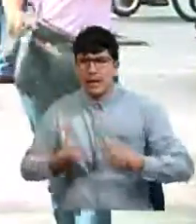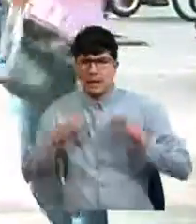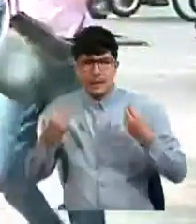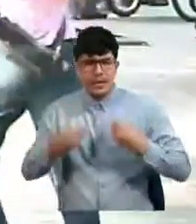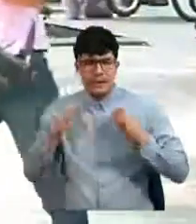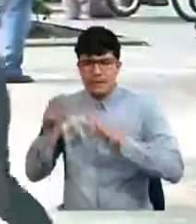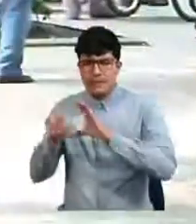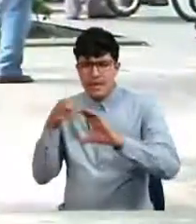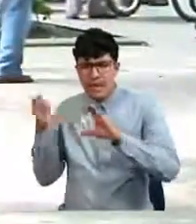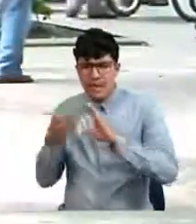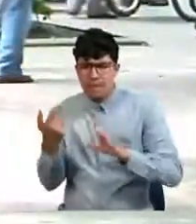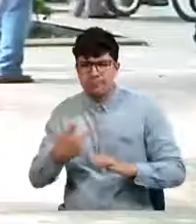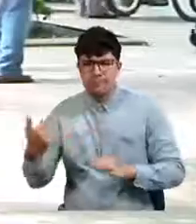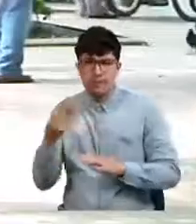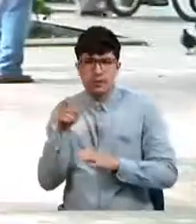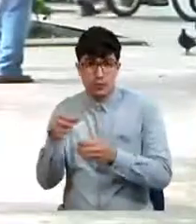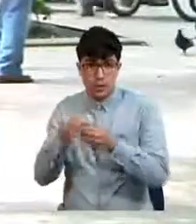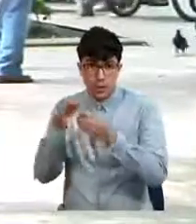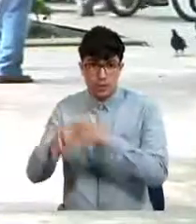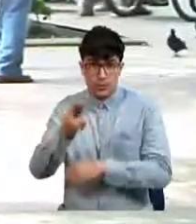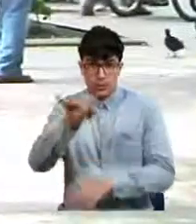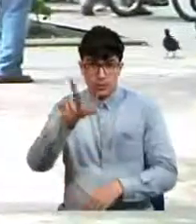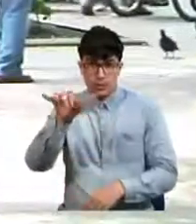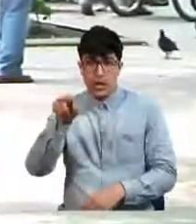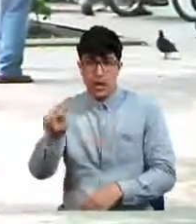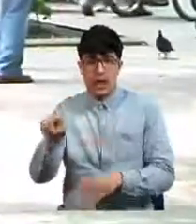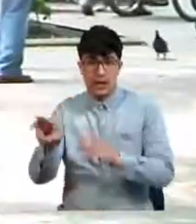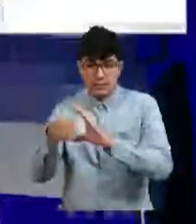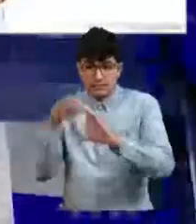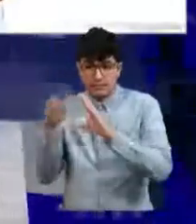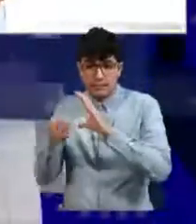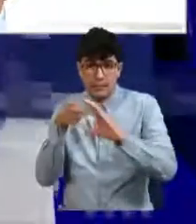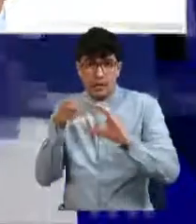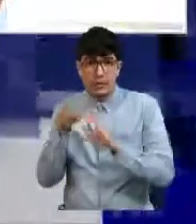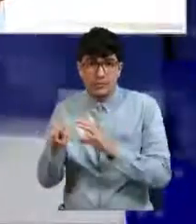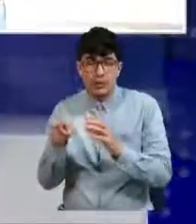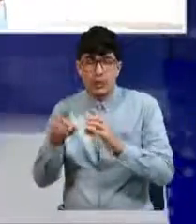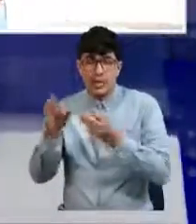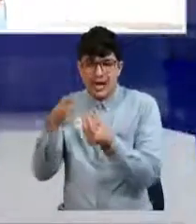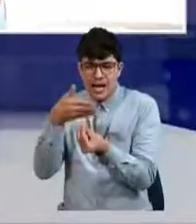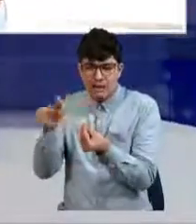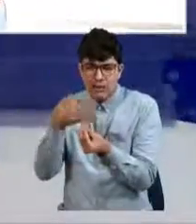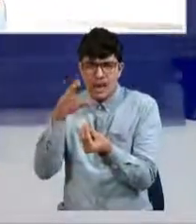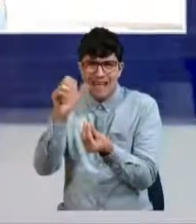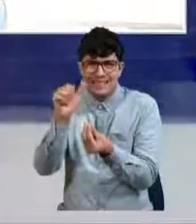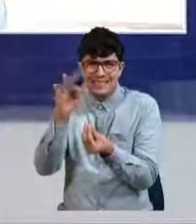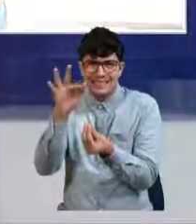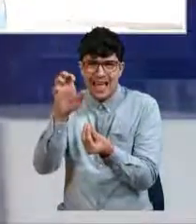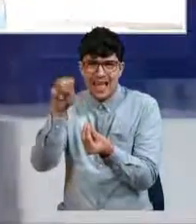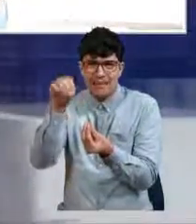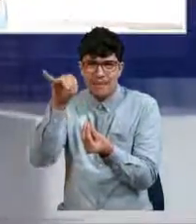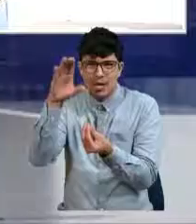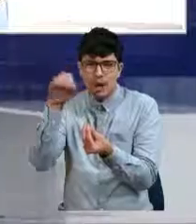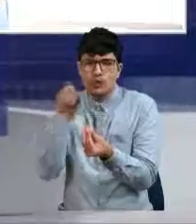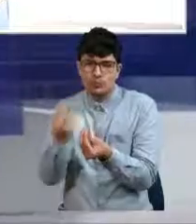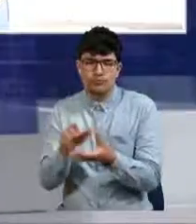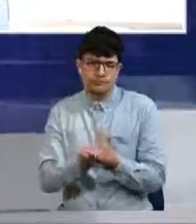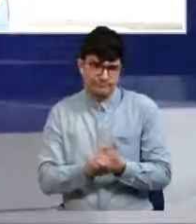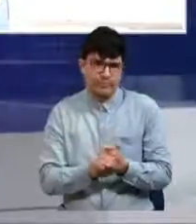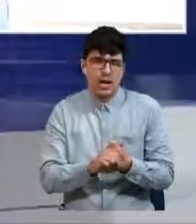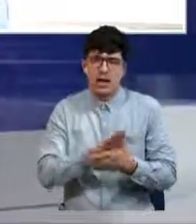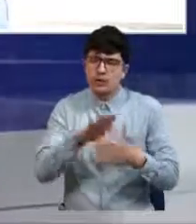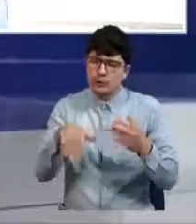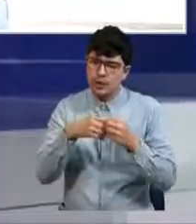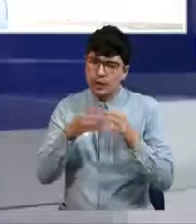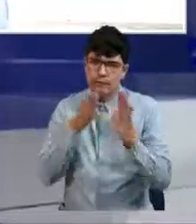minería en especial en el municipio de zulia en donde se da la extracción de carbón térmico compañeros me despido desde cúcuta ustedes continúen